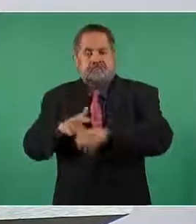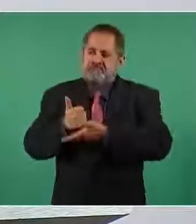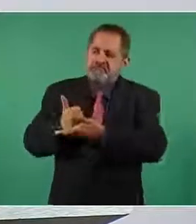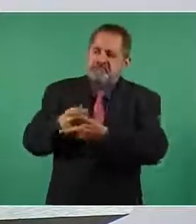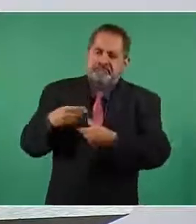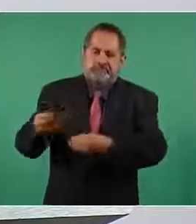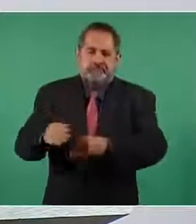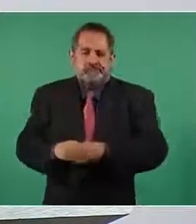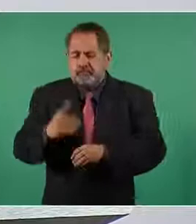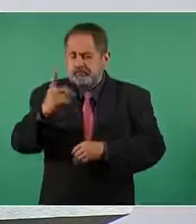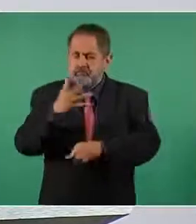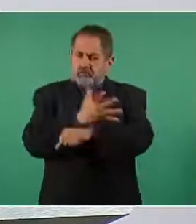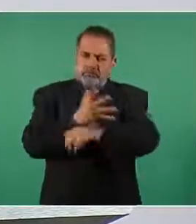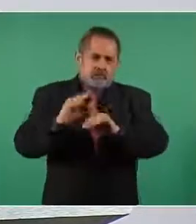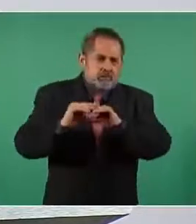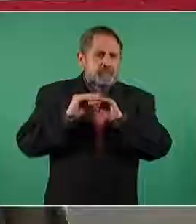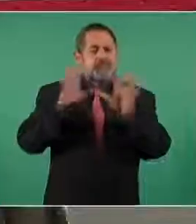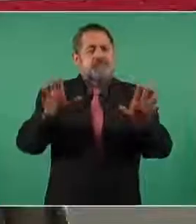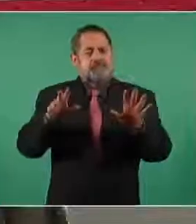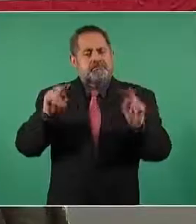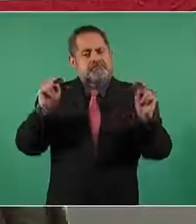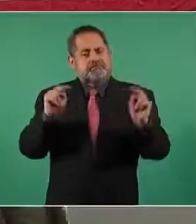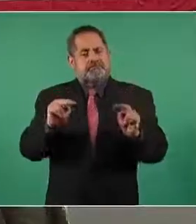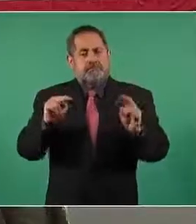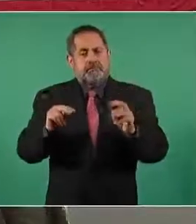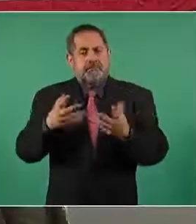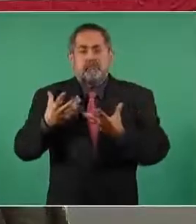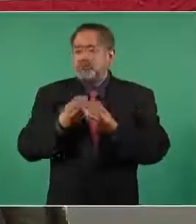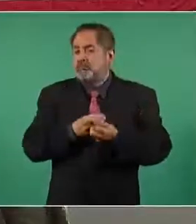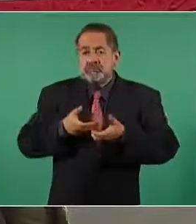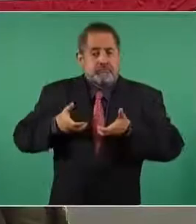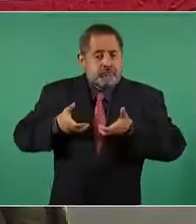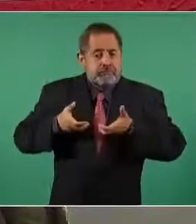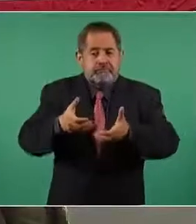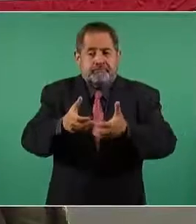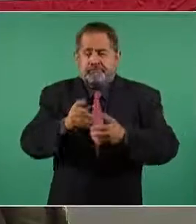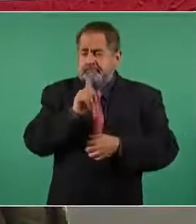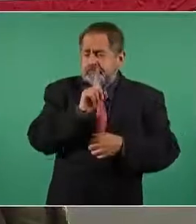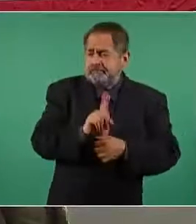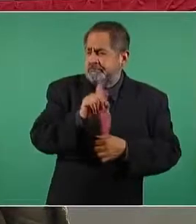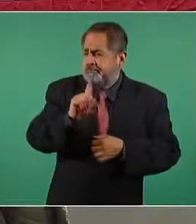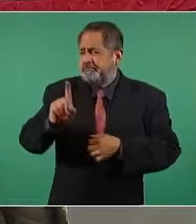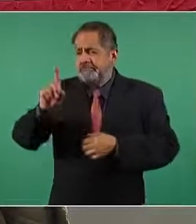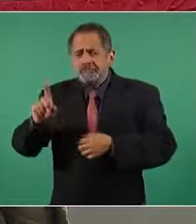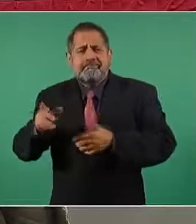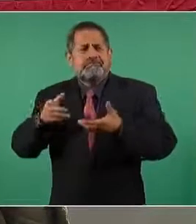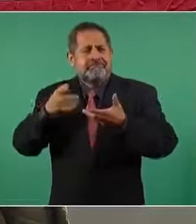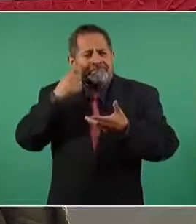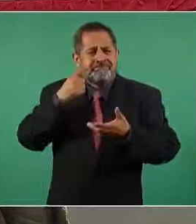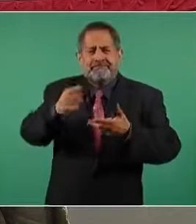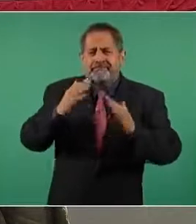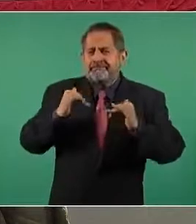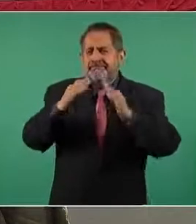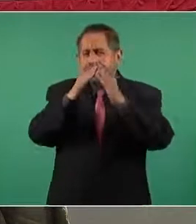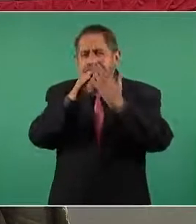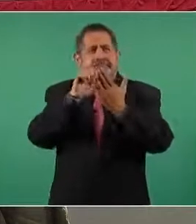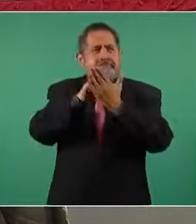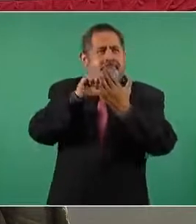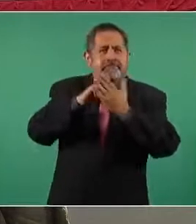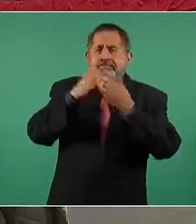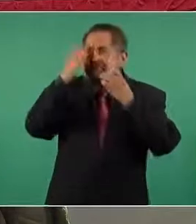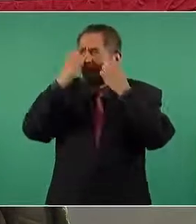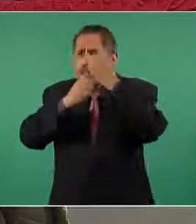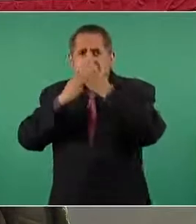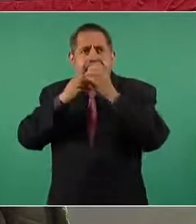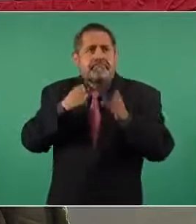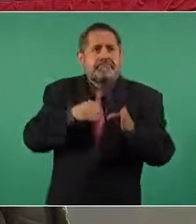es fundamental, porque hacemos recorridos, vamos calle por calle evaluando las casas, qué es lo que sucede en